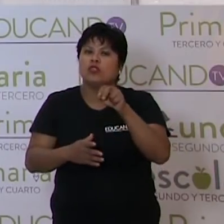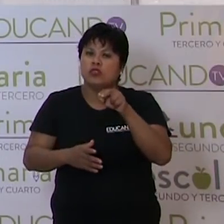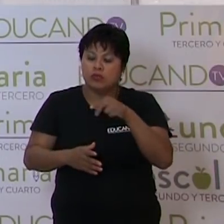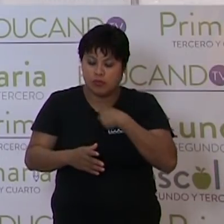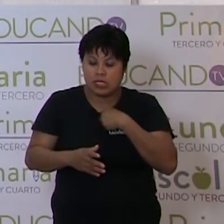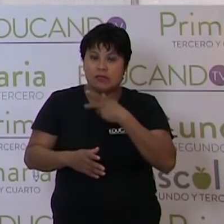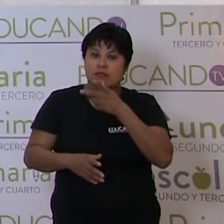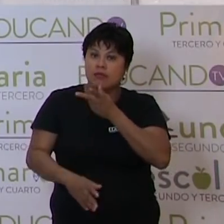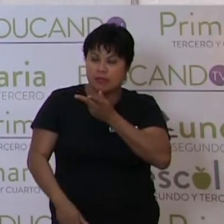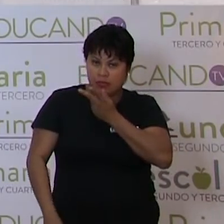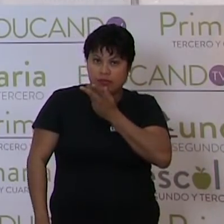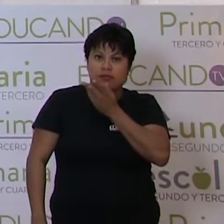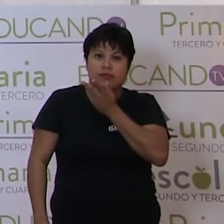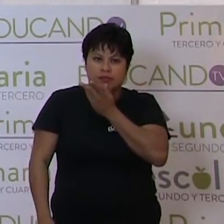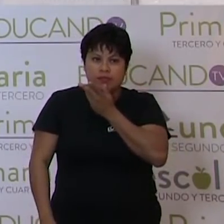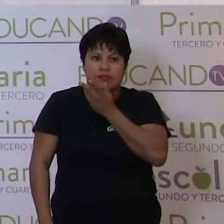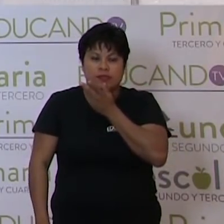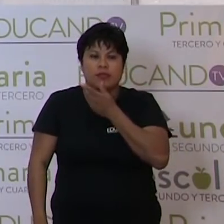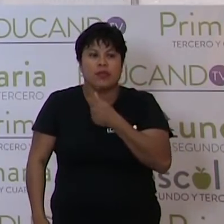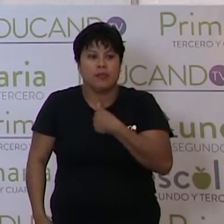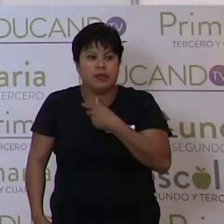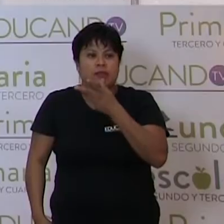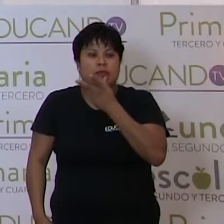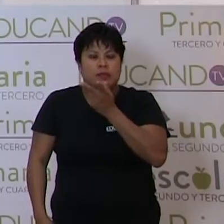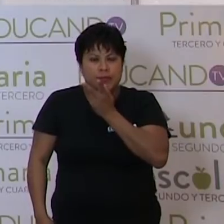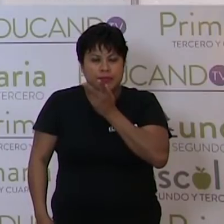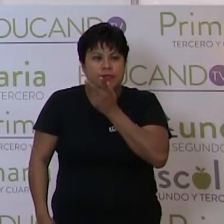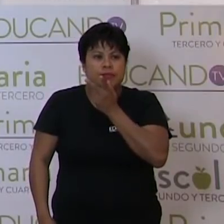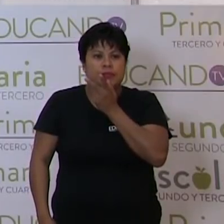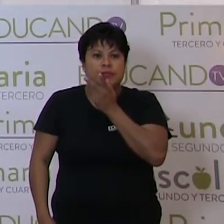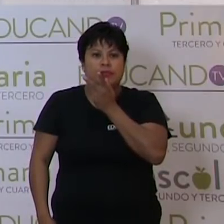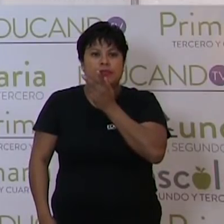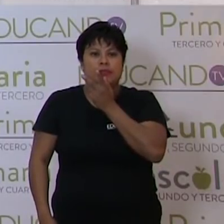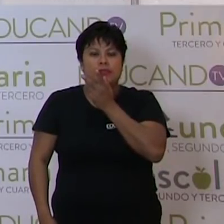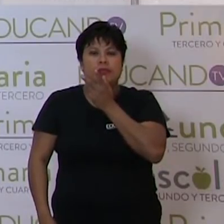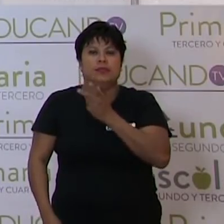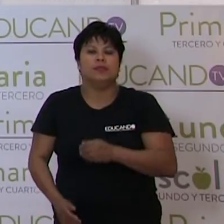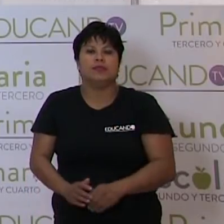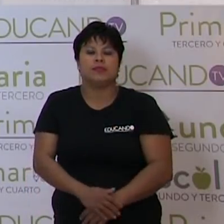mis papás, ¿cómo dice aquí? Mis papás